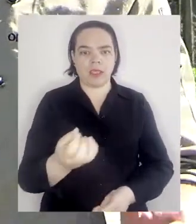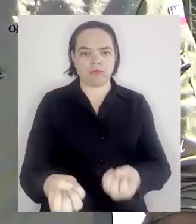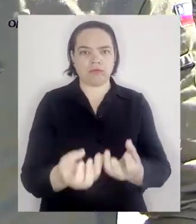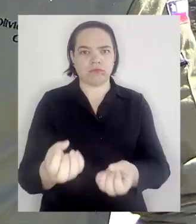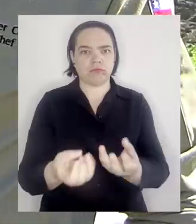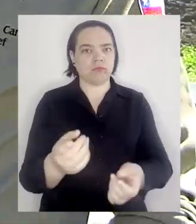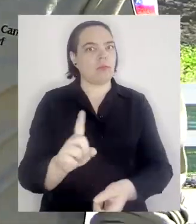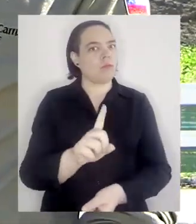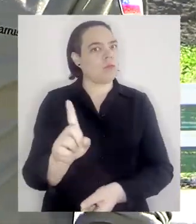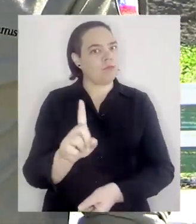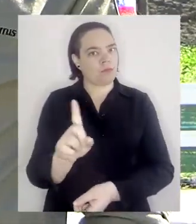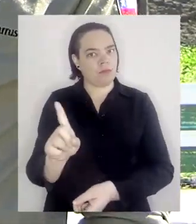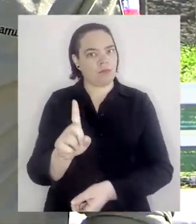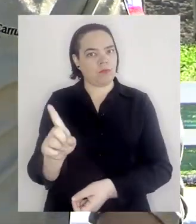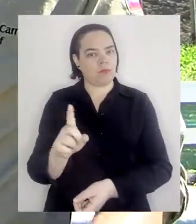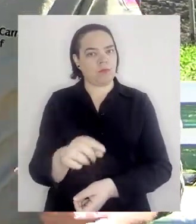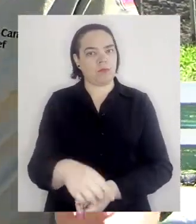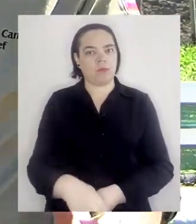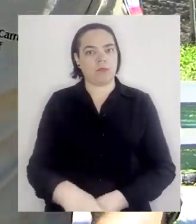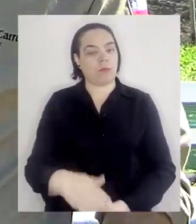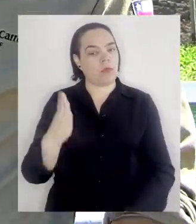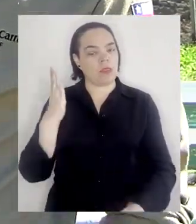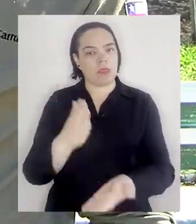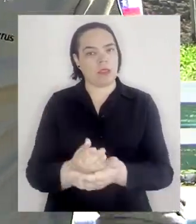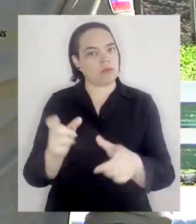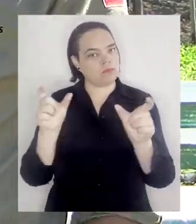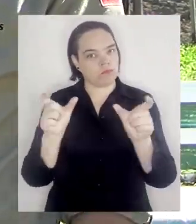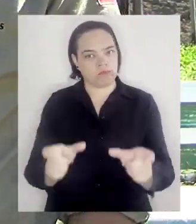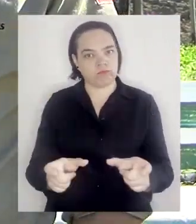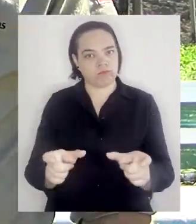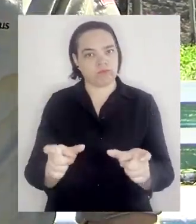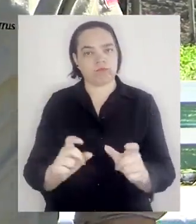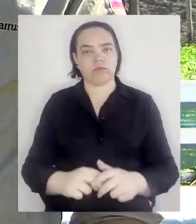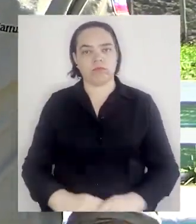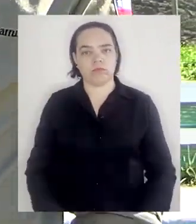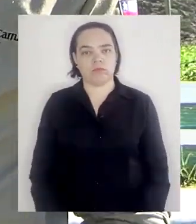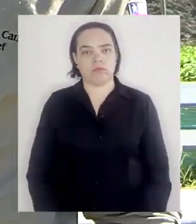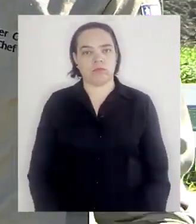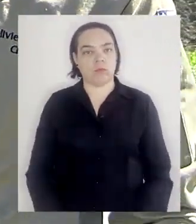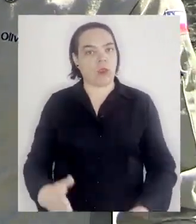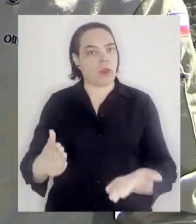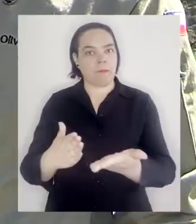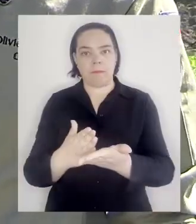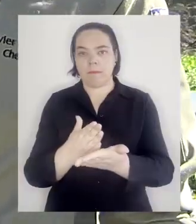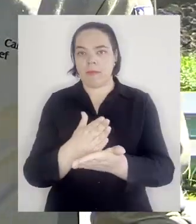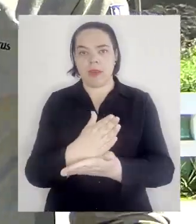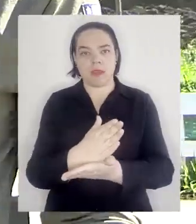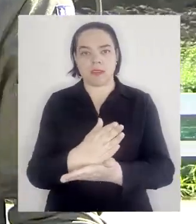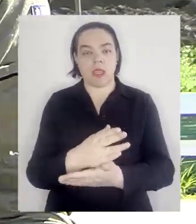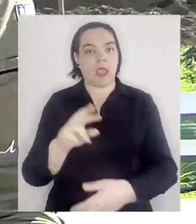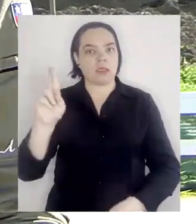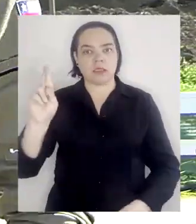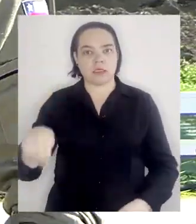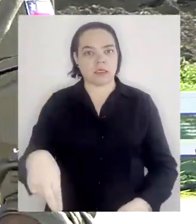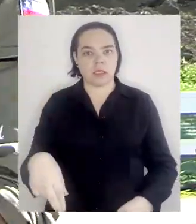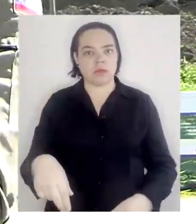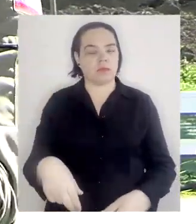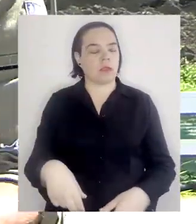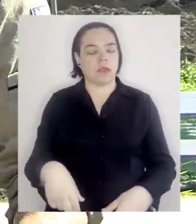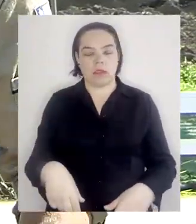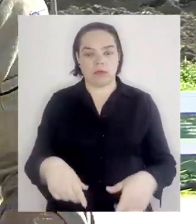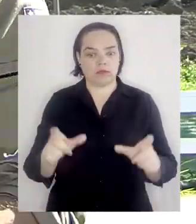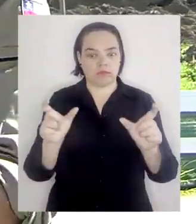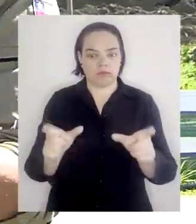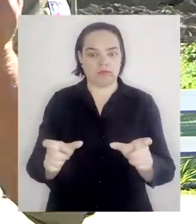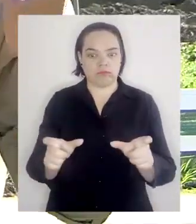panqueque, tú quedas enfrente de tu cocina y tú terminas la panqueque. O sea, se comienza y se termina. Sin cortar, voy al baño. No es una prepara, tú